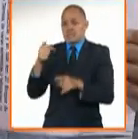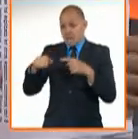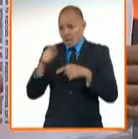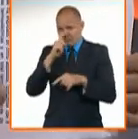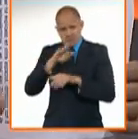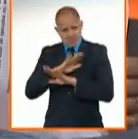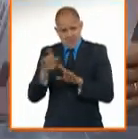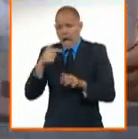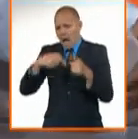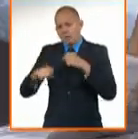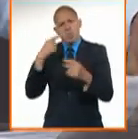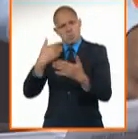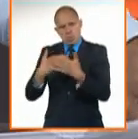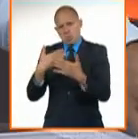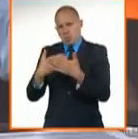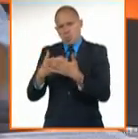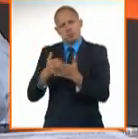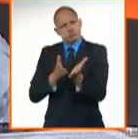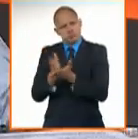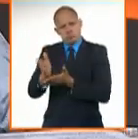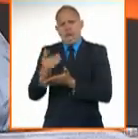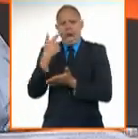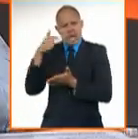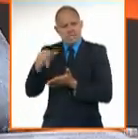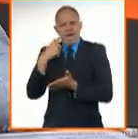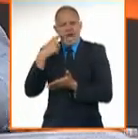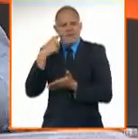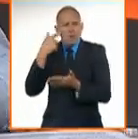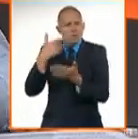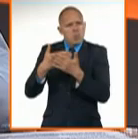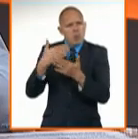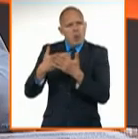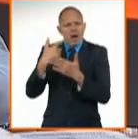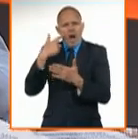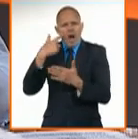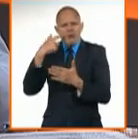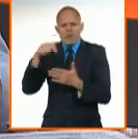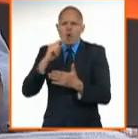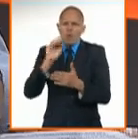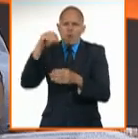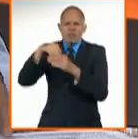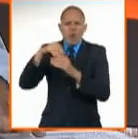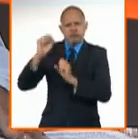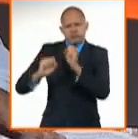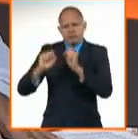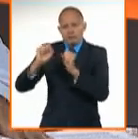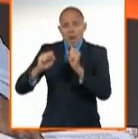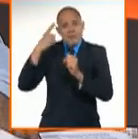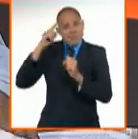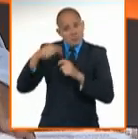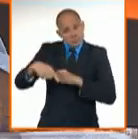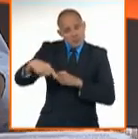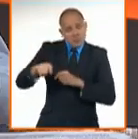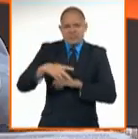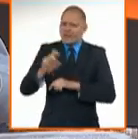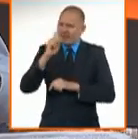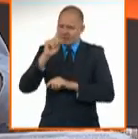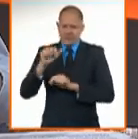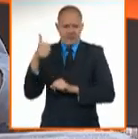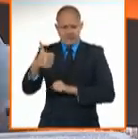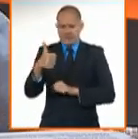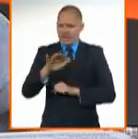ajuste también de la turbina están balanceando dinámicamente el tumbo grupo y debe concluir por ultimo randy señalar